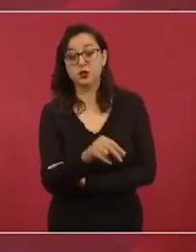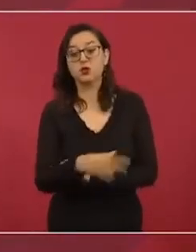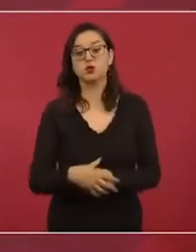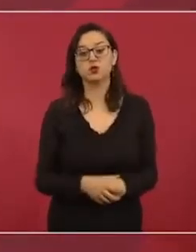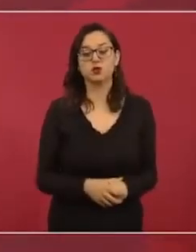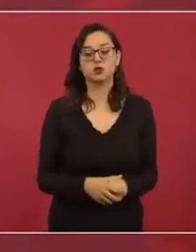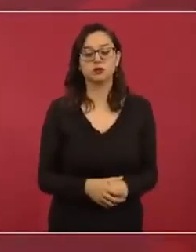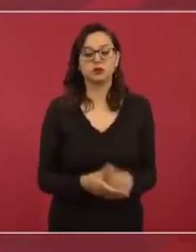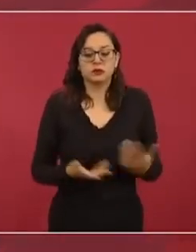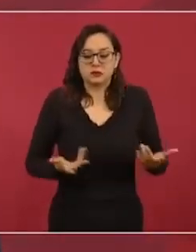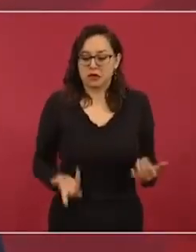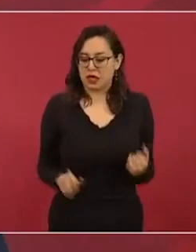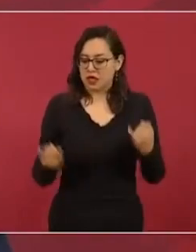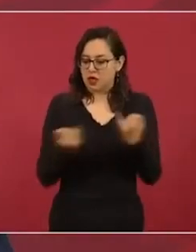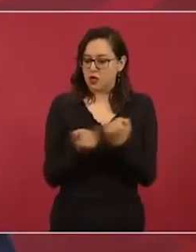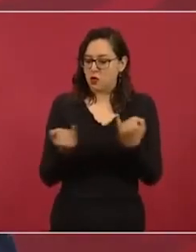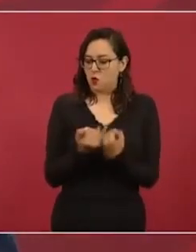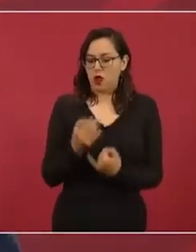Calderón,